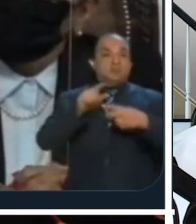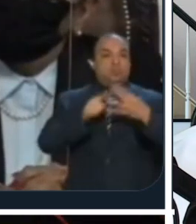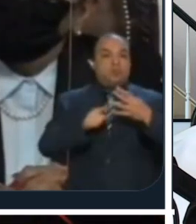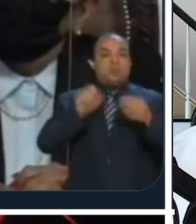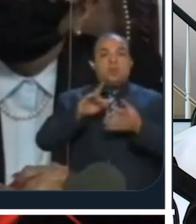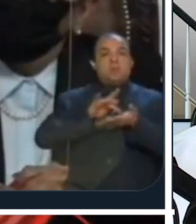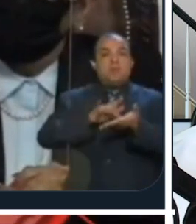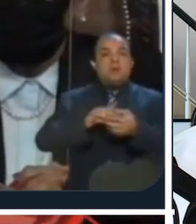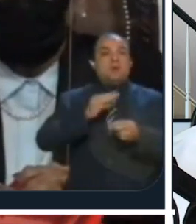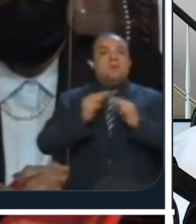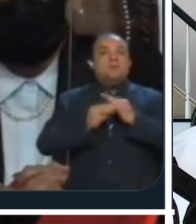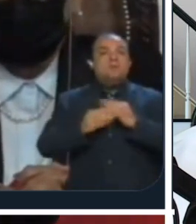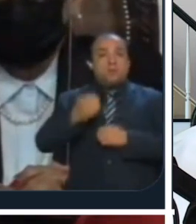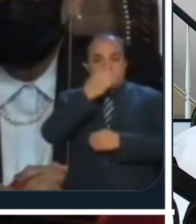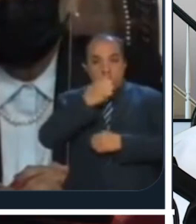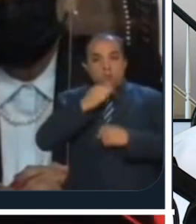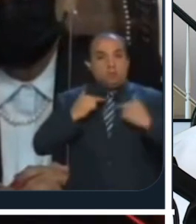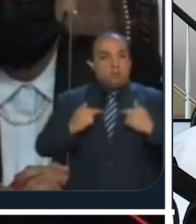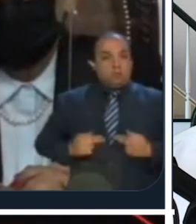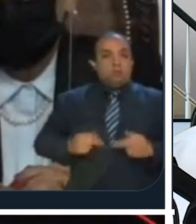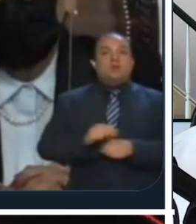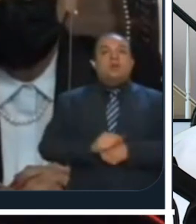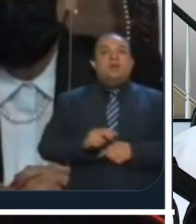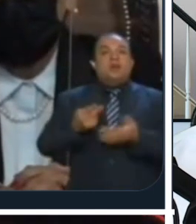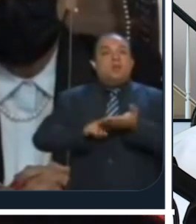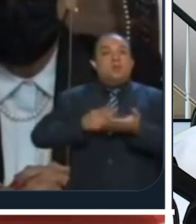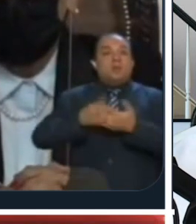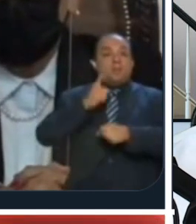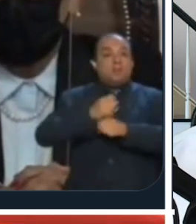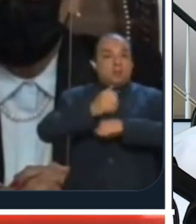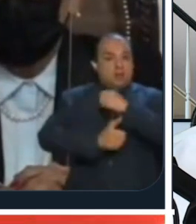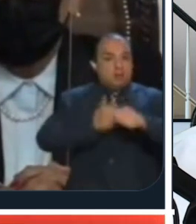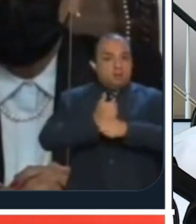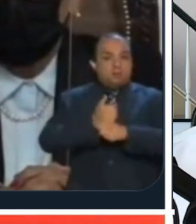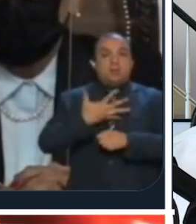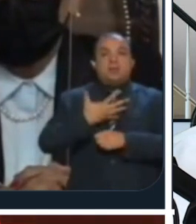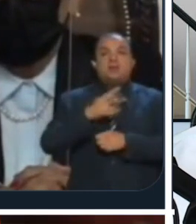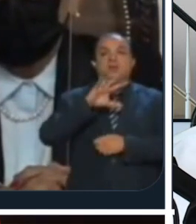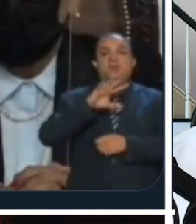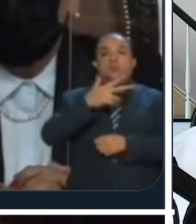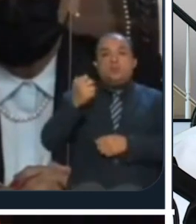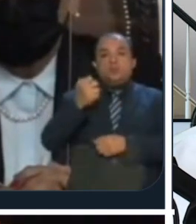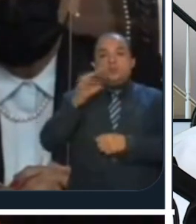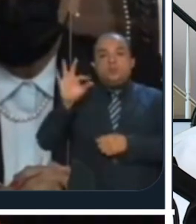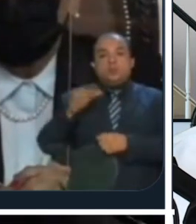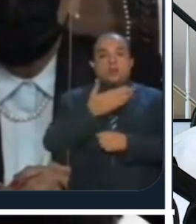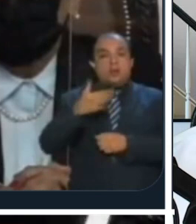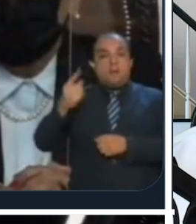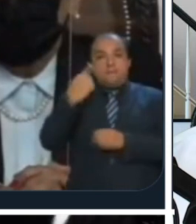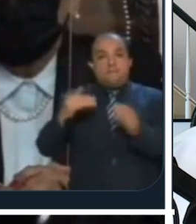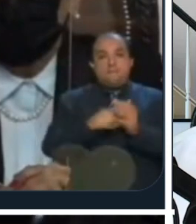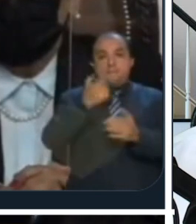de útiles y uniformes escolares que duplicamos el primer año, que va de 840 a 1.000 pesos por nivel